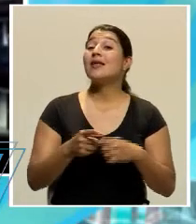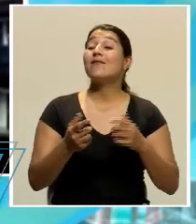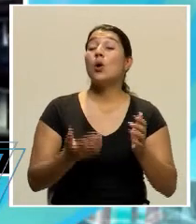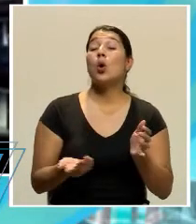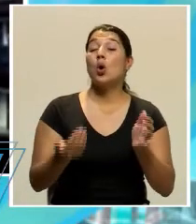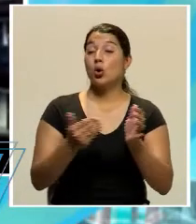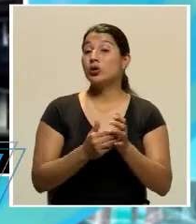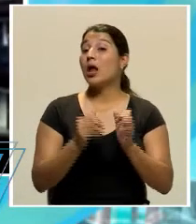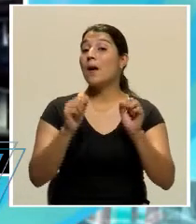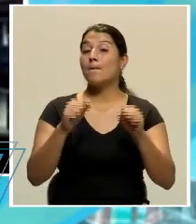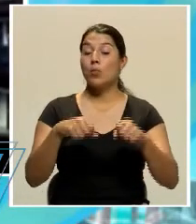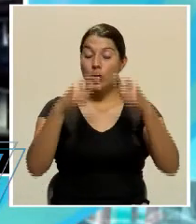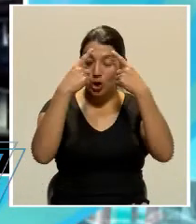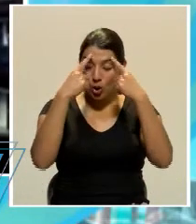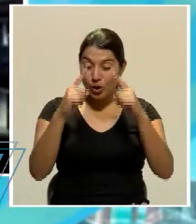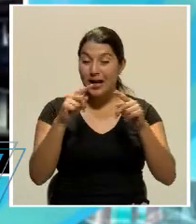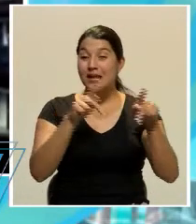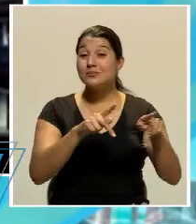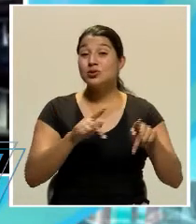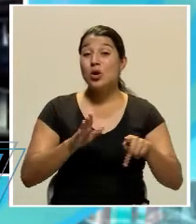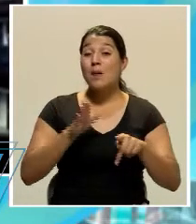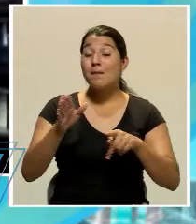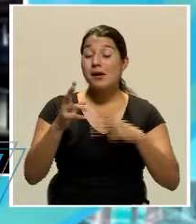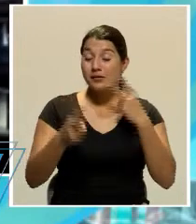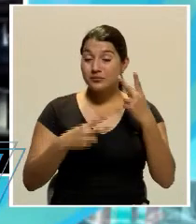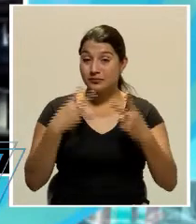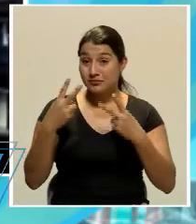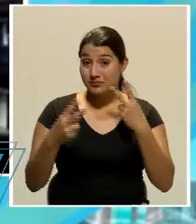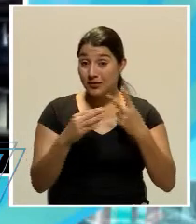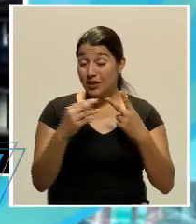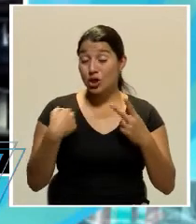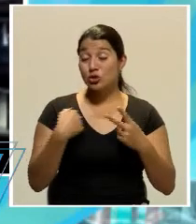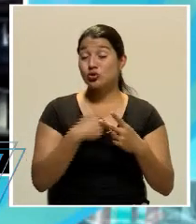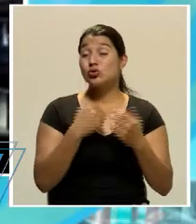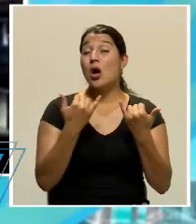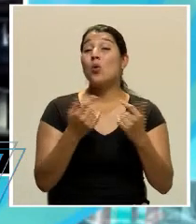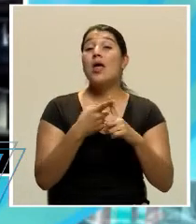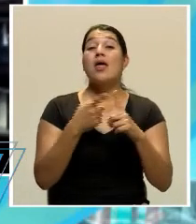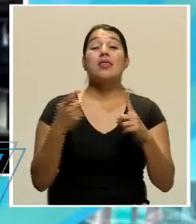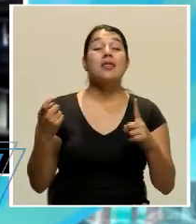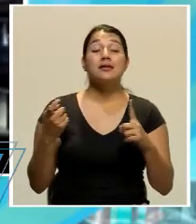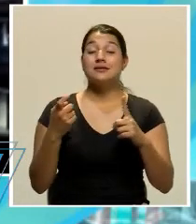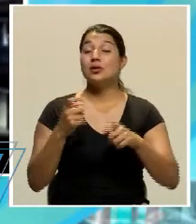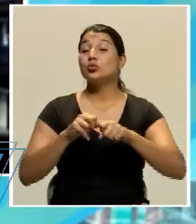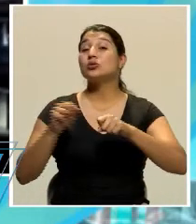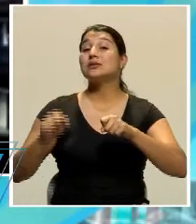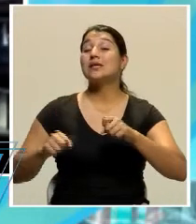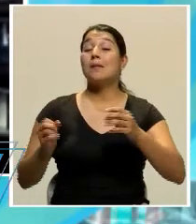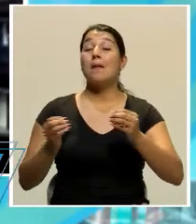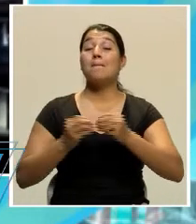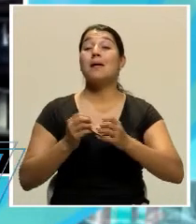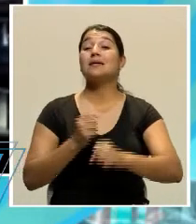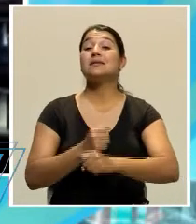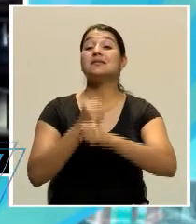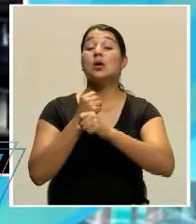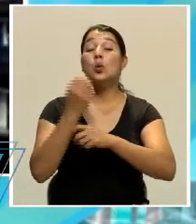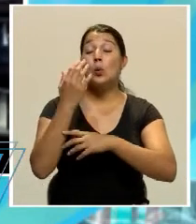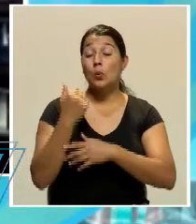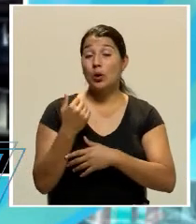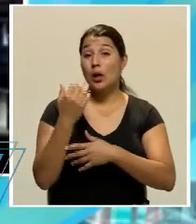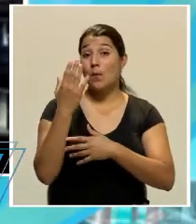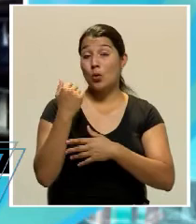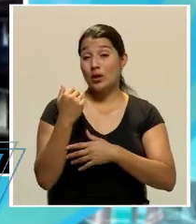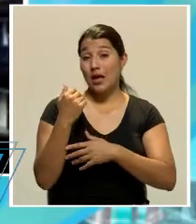a conseguir esa visitación. Y estamos desde una plataforma mucho más segura porque el Estado nos